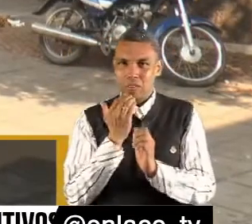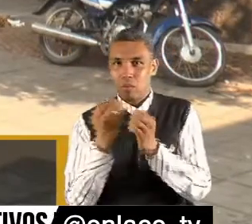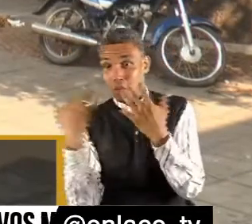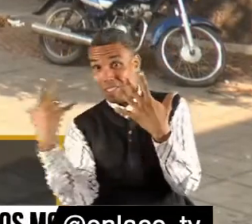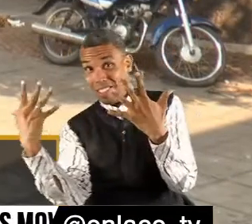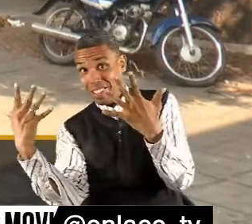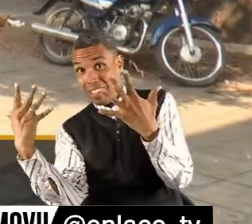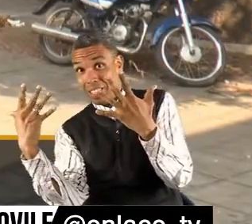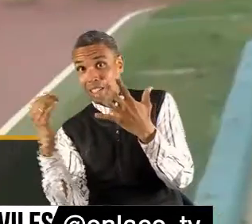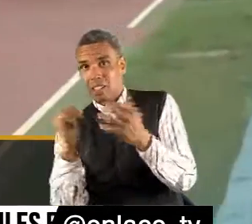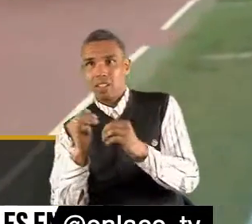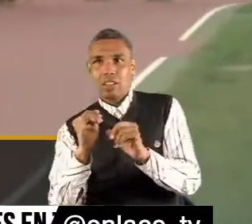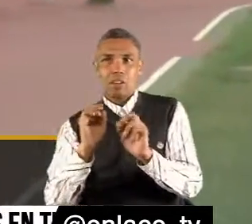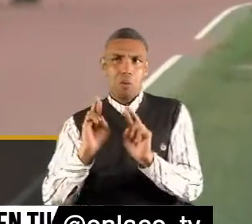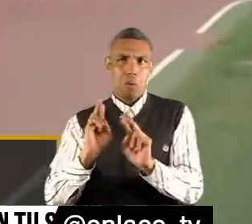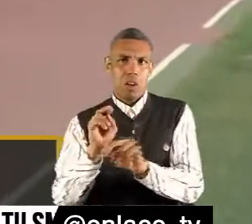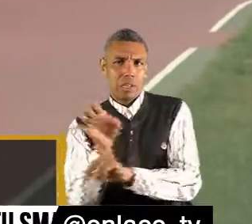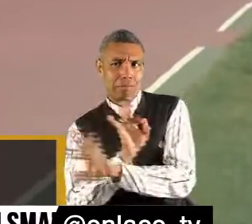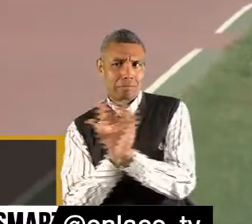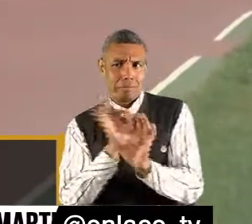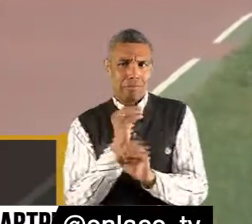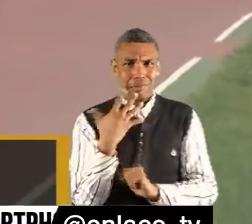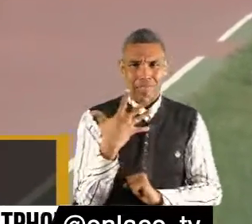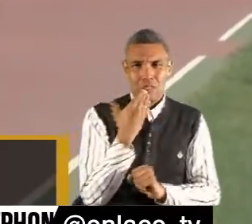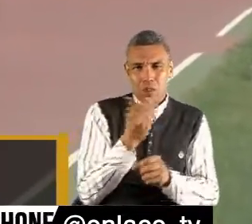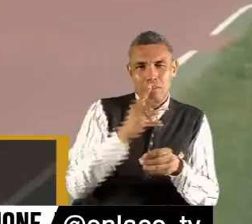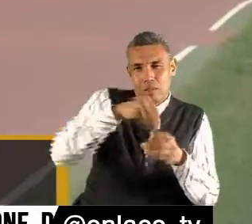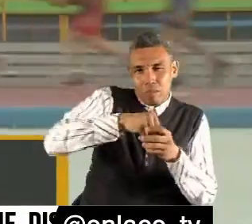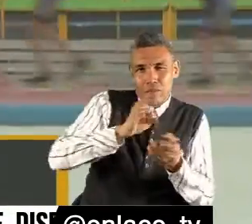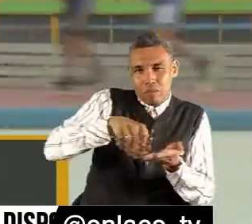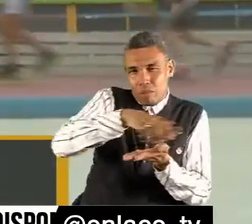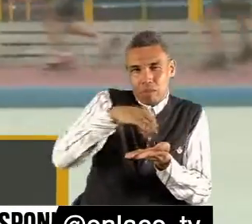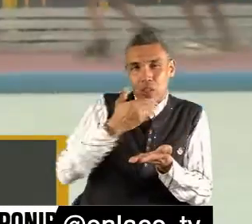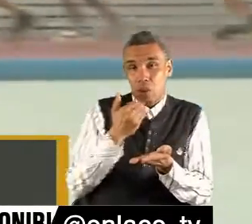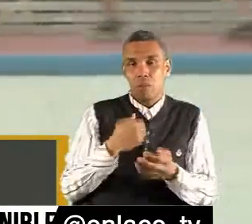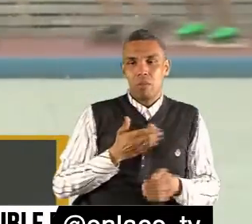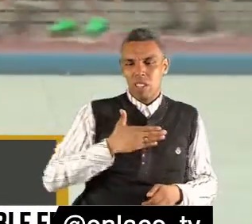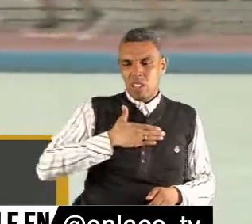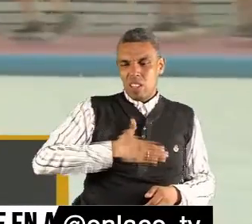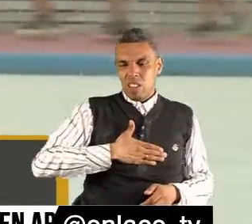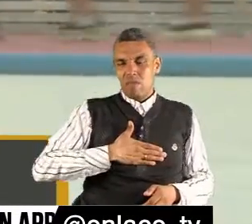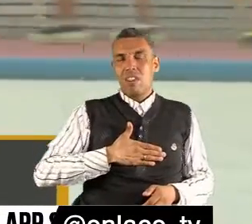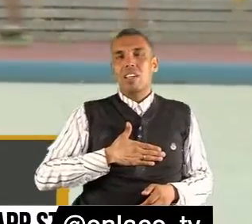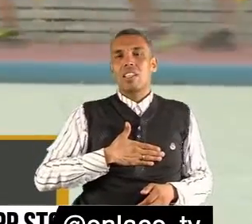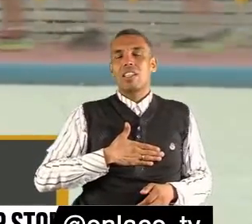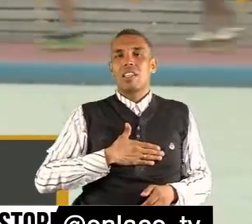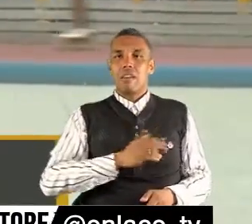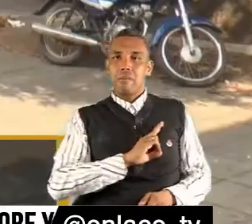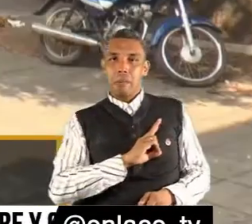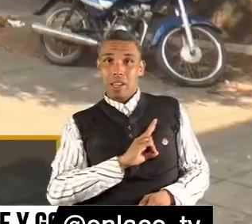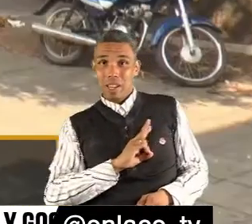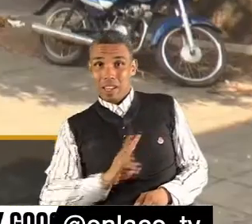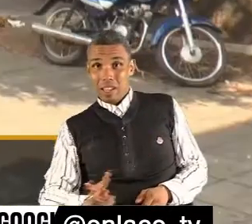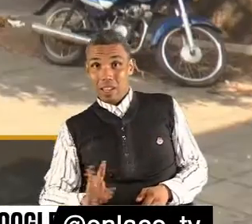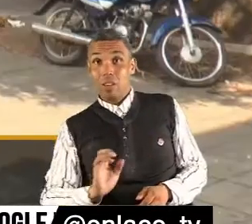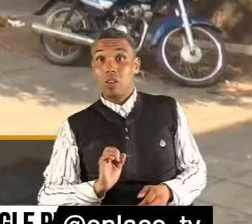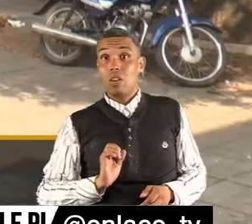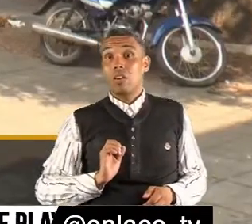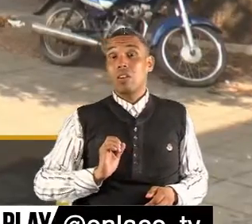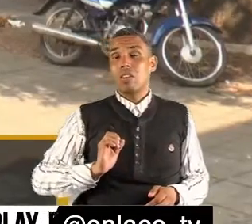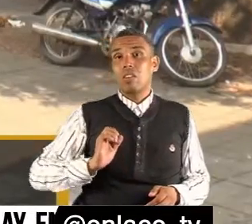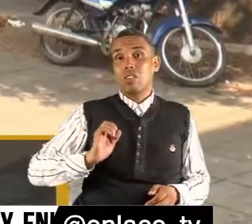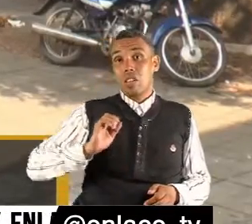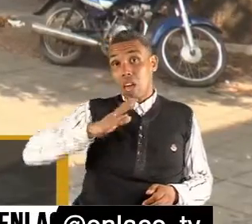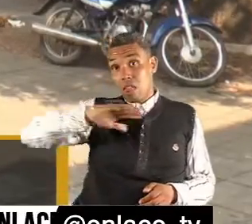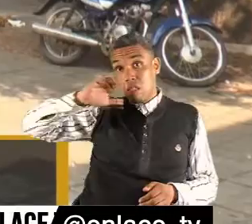deportistas en la selección Santander. Valle, Antioquia y Bolívar se sostienen como las ligas de mayor jerarquía en Colombia.